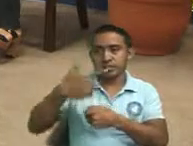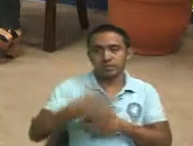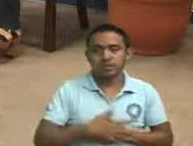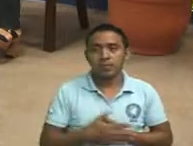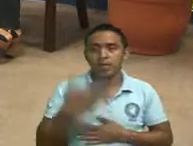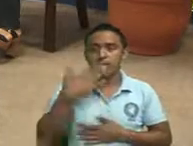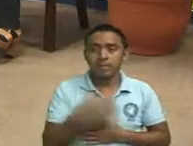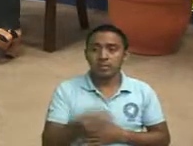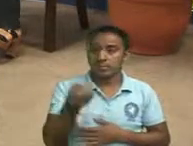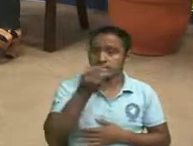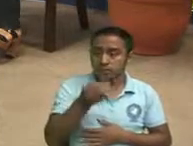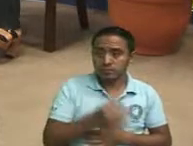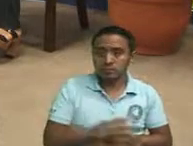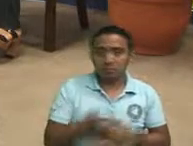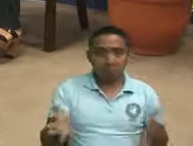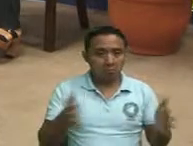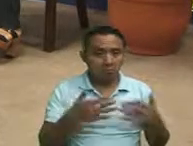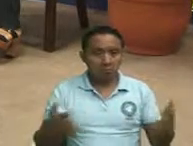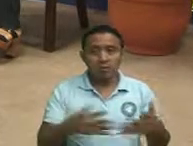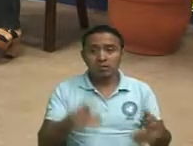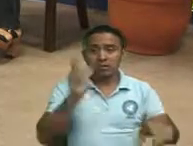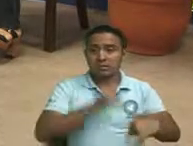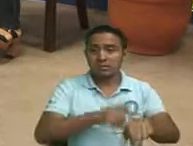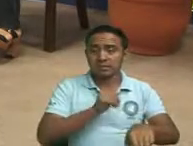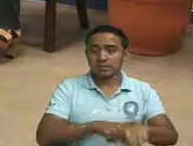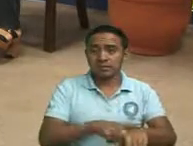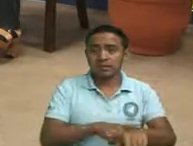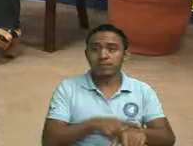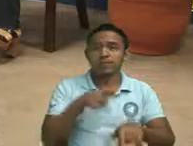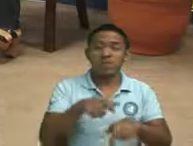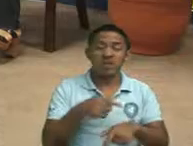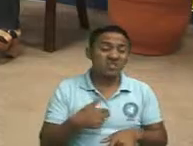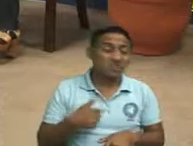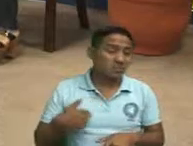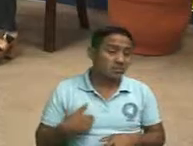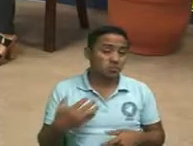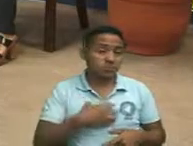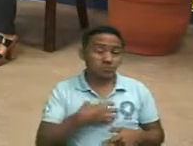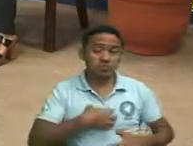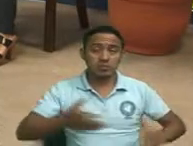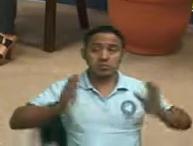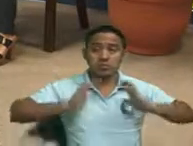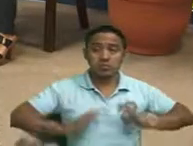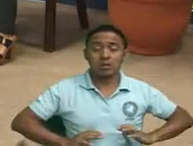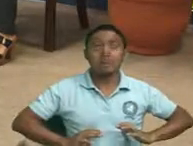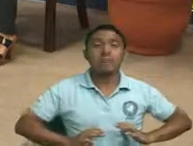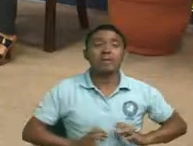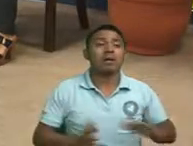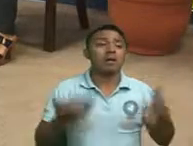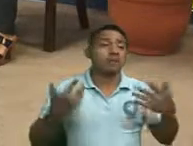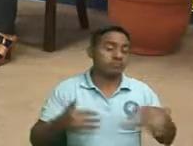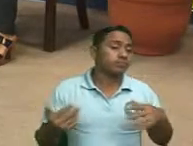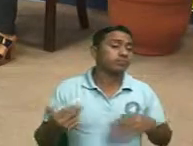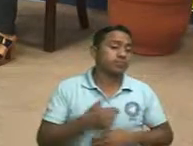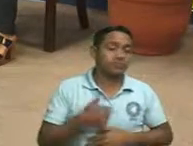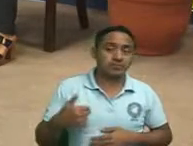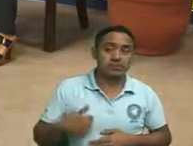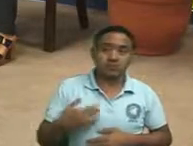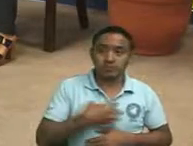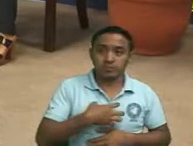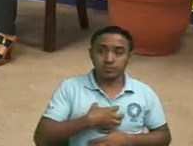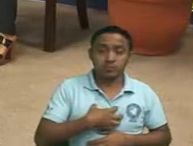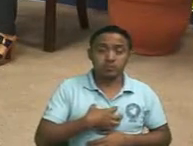mala alimentación, si no haces tus tres tiempos de comida, obligás a tu cuerpo a utilizar lo que él tiene